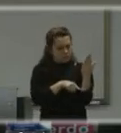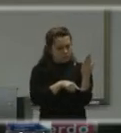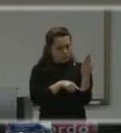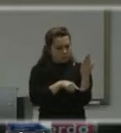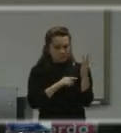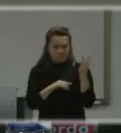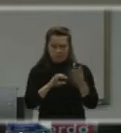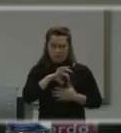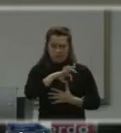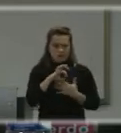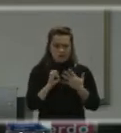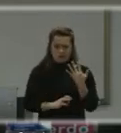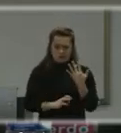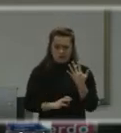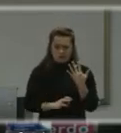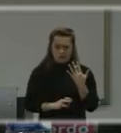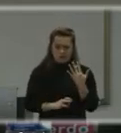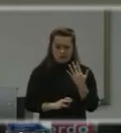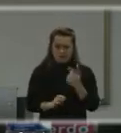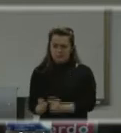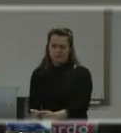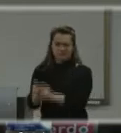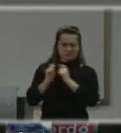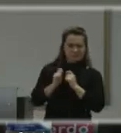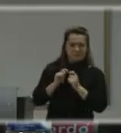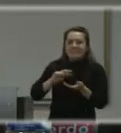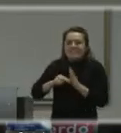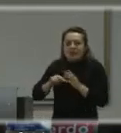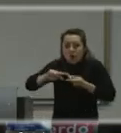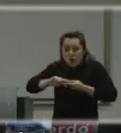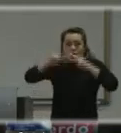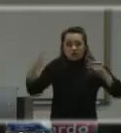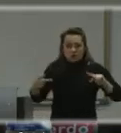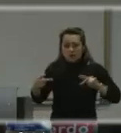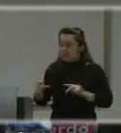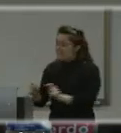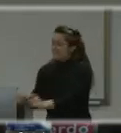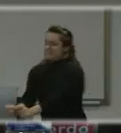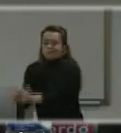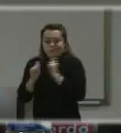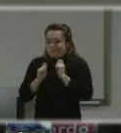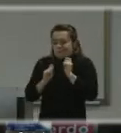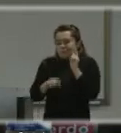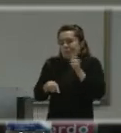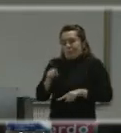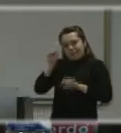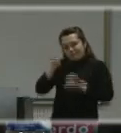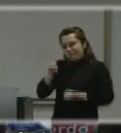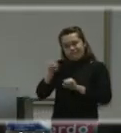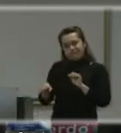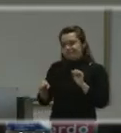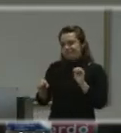absolutamente incoherente usarlo en una solicitud de interdicción que lo que busca es precisamente sustraer la capacidad legal de las personas